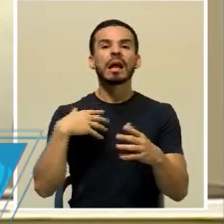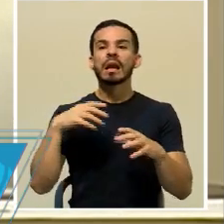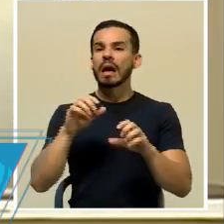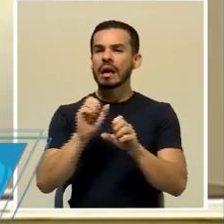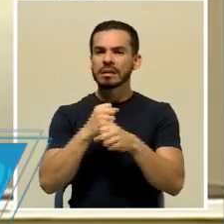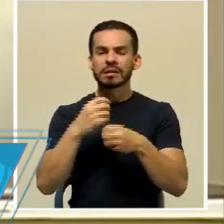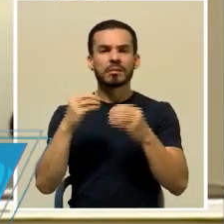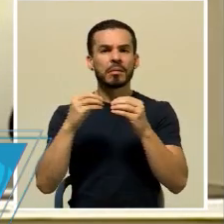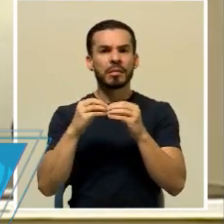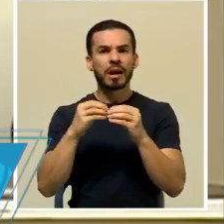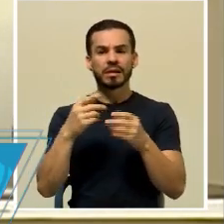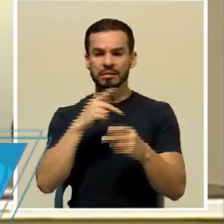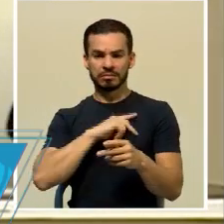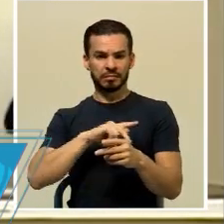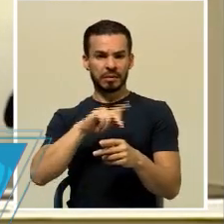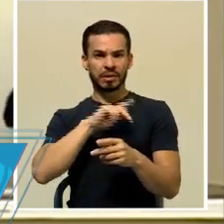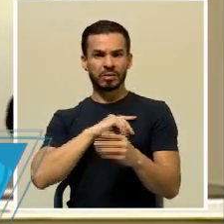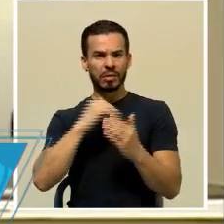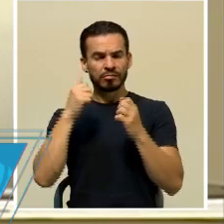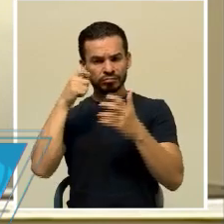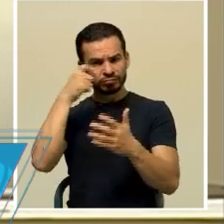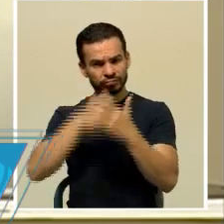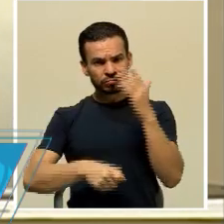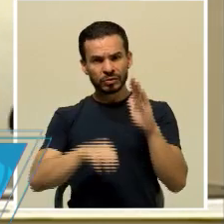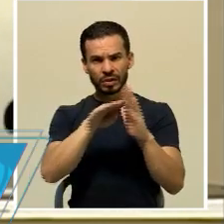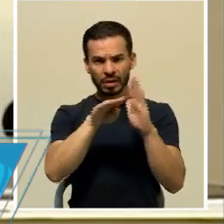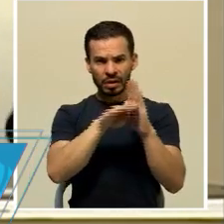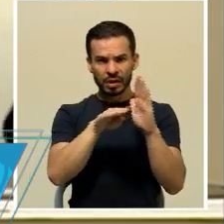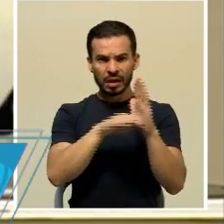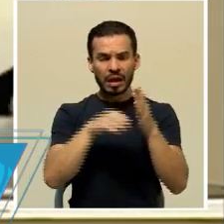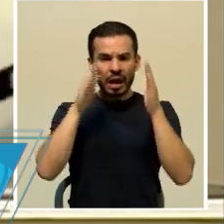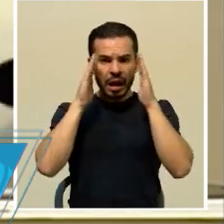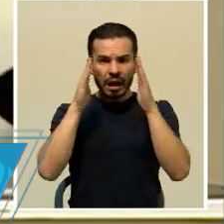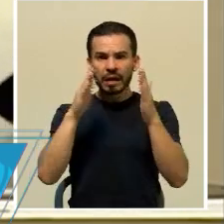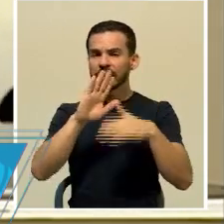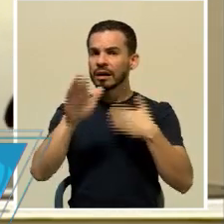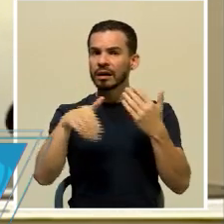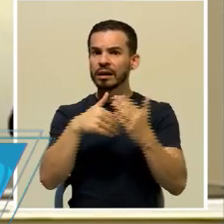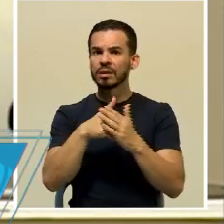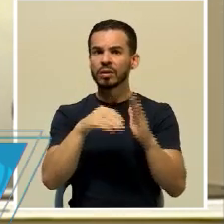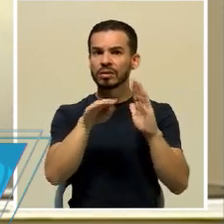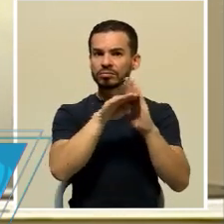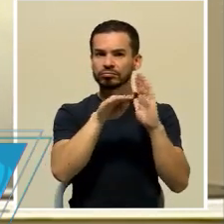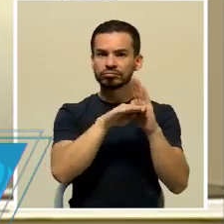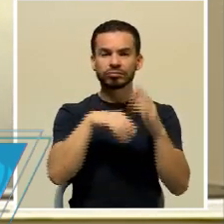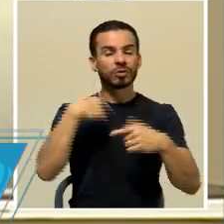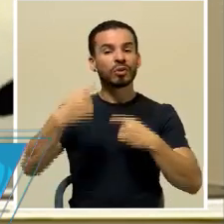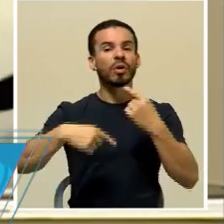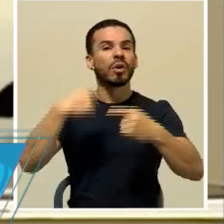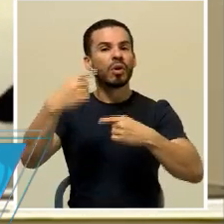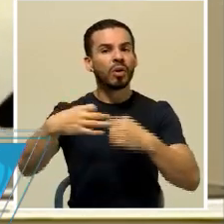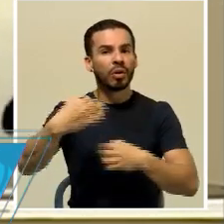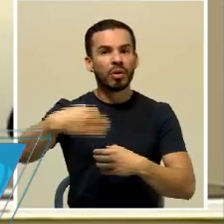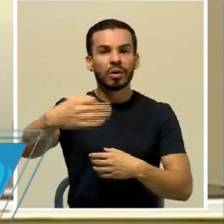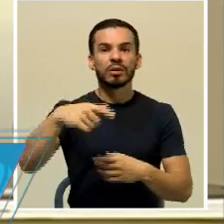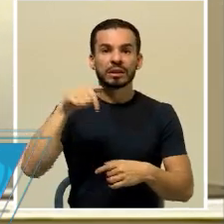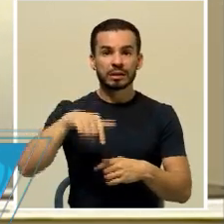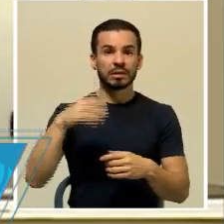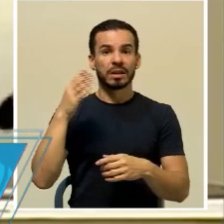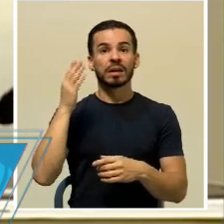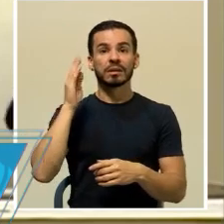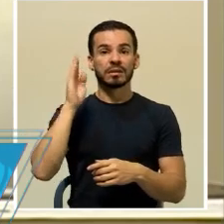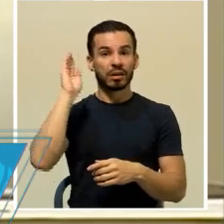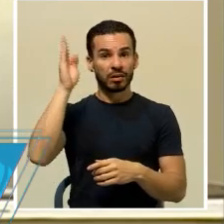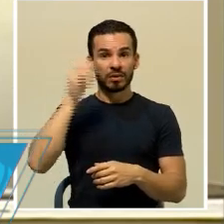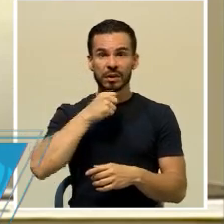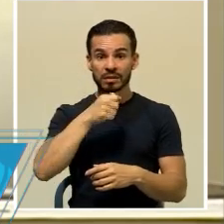agresivos, tanto a nivel personal como a nivel comunitario, acatar las medidas que hemos venido diciendo todos los días en estas conferencias de prensa, para